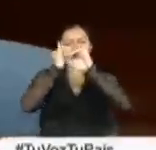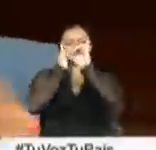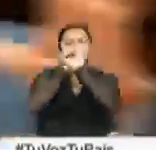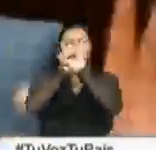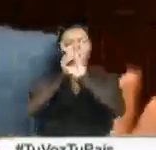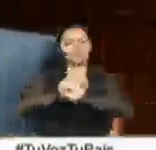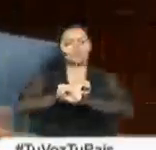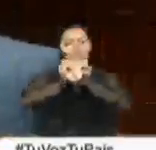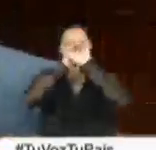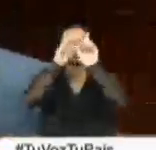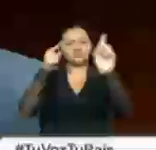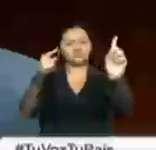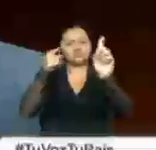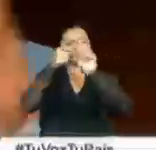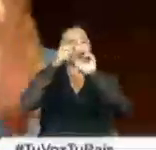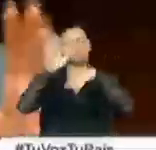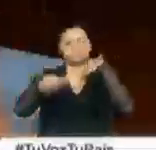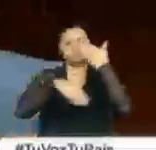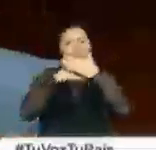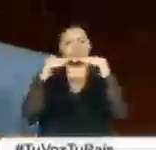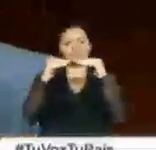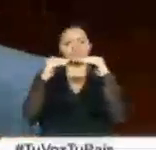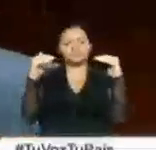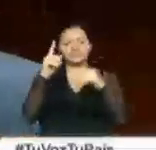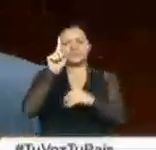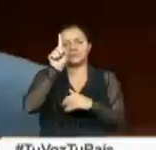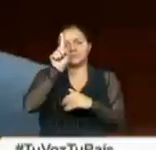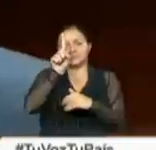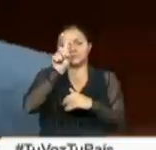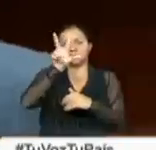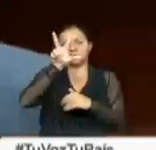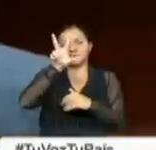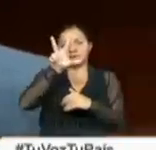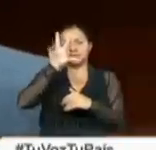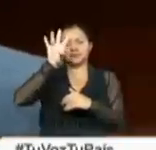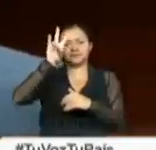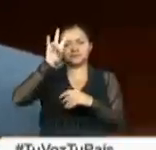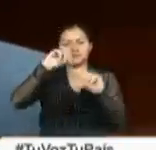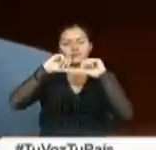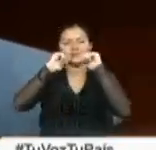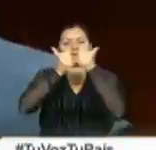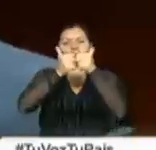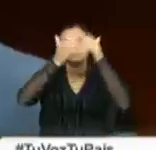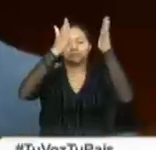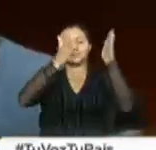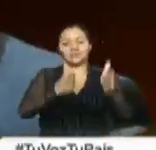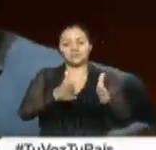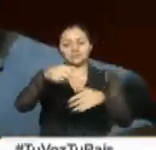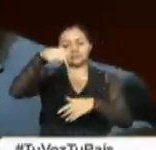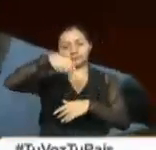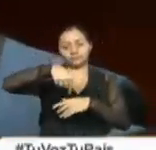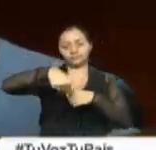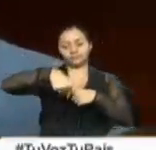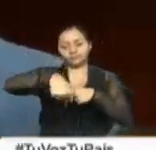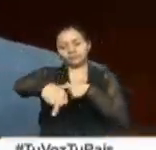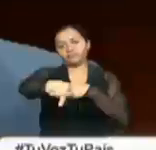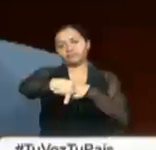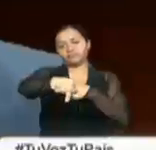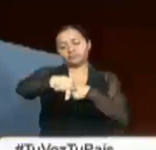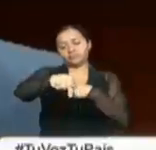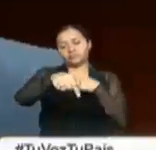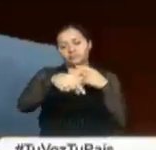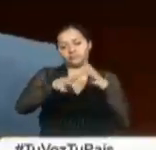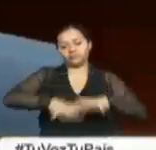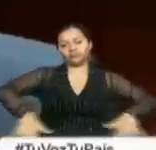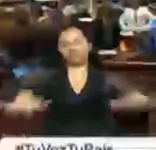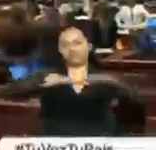directa para todas y todos los 137 asambleístas de este cuerpo